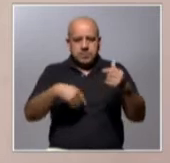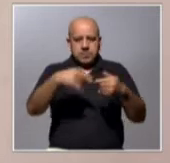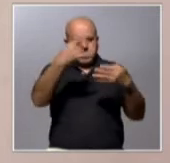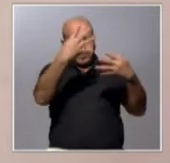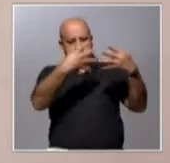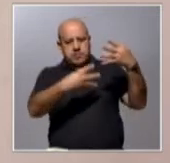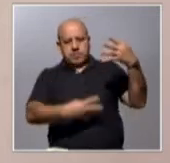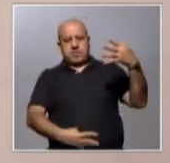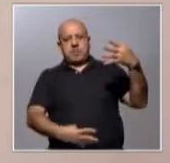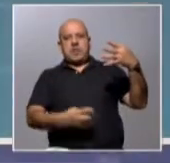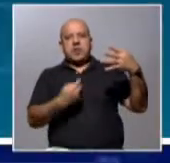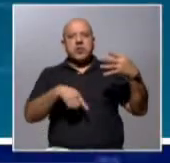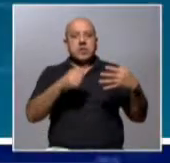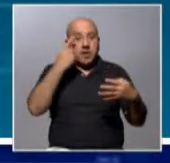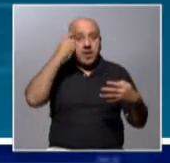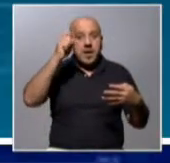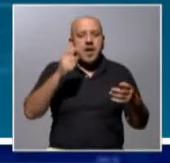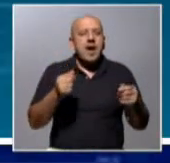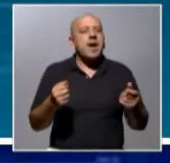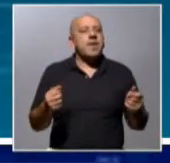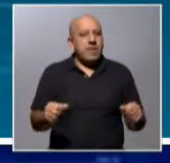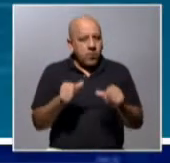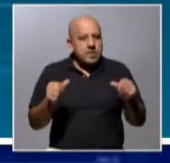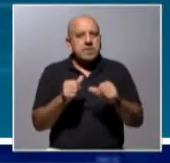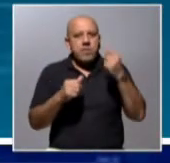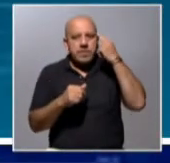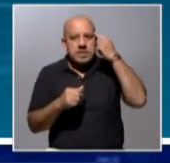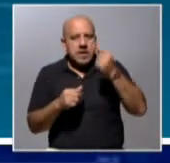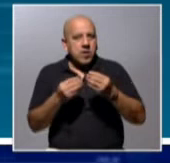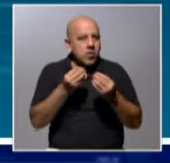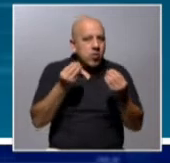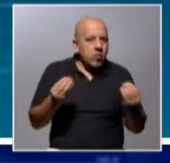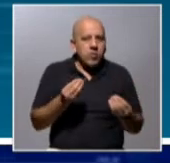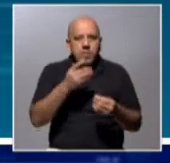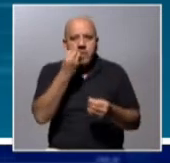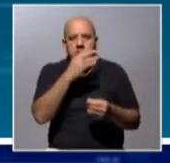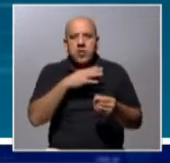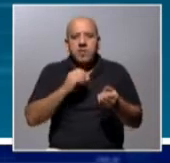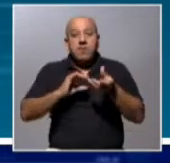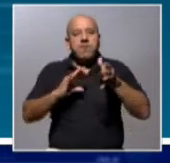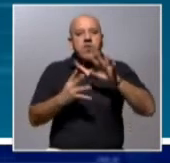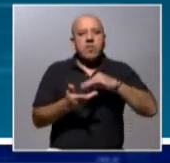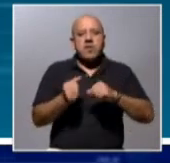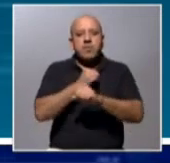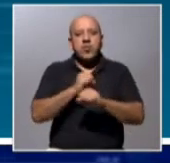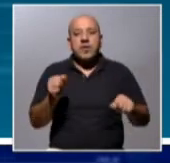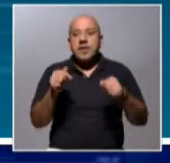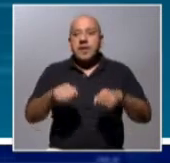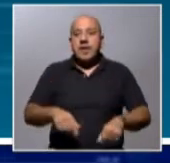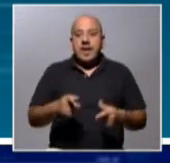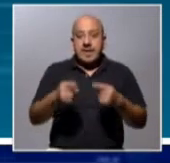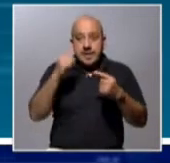Y bueno, entonces un poco la idea fue, bueno, vamos a pensar entonces cuál es la mejor forma de poder plasmar todas